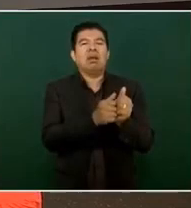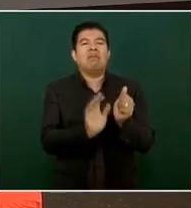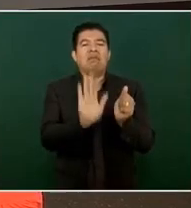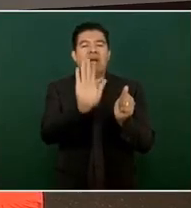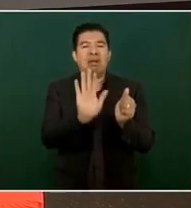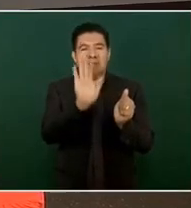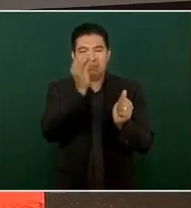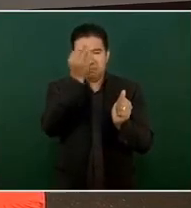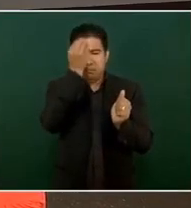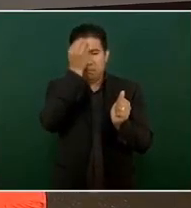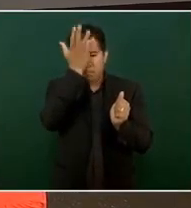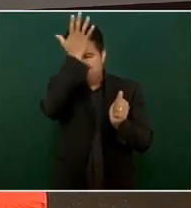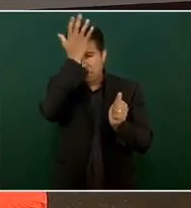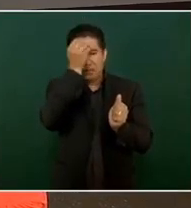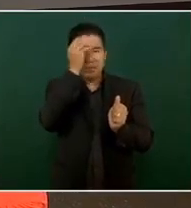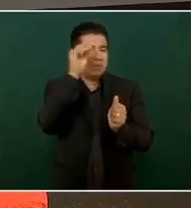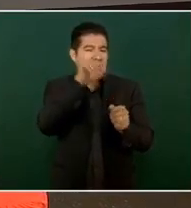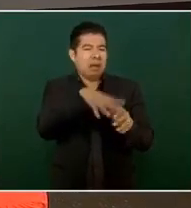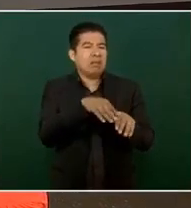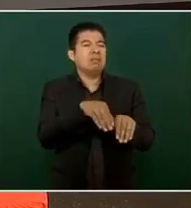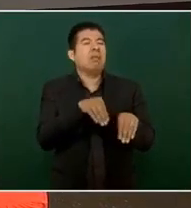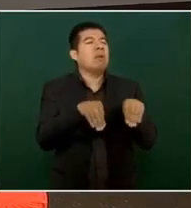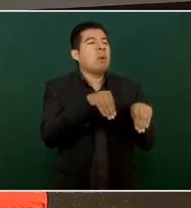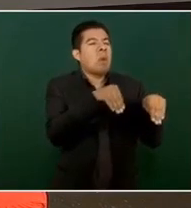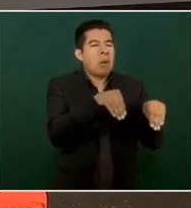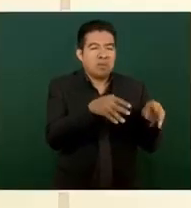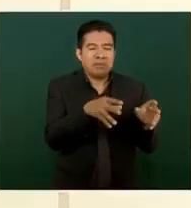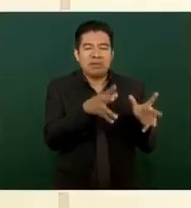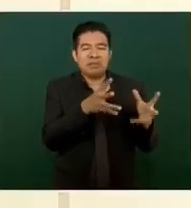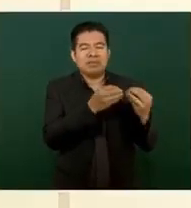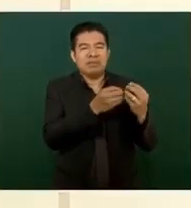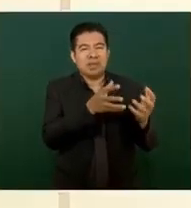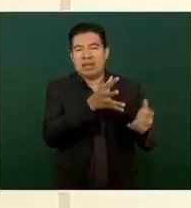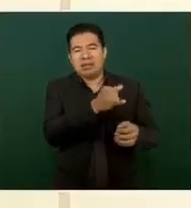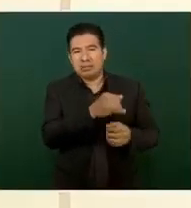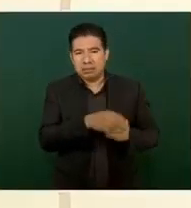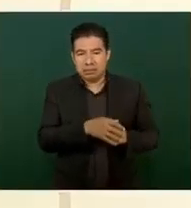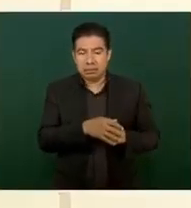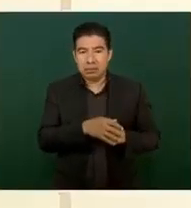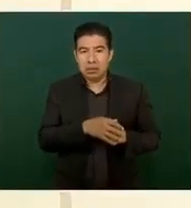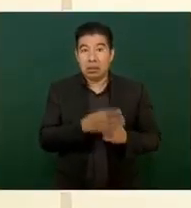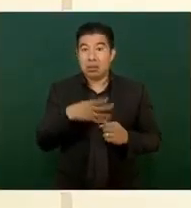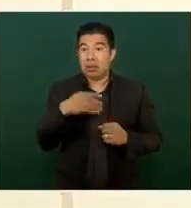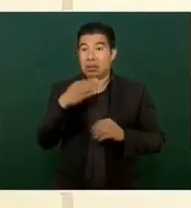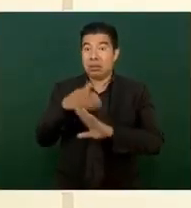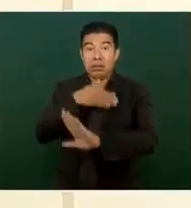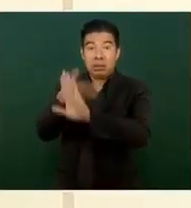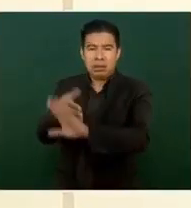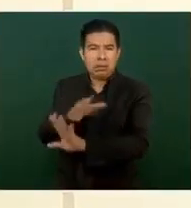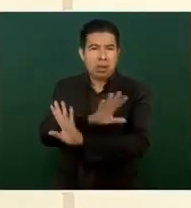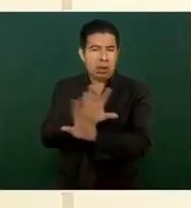Y esto no es ningún insulto. Cuando me tocó ir al Parlamento inglés en